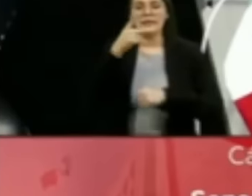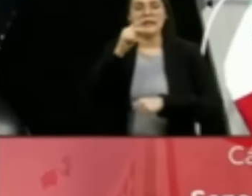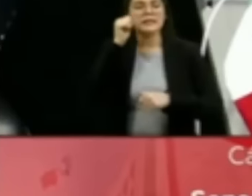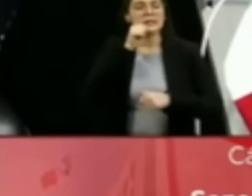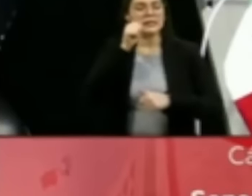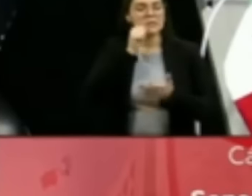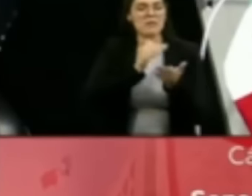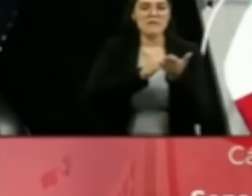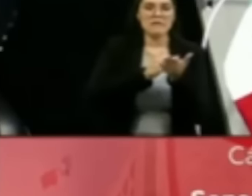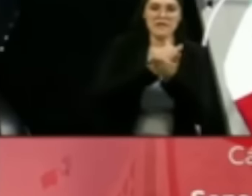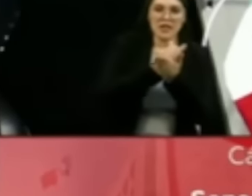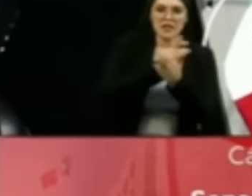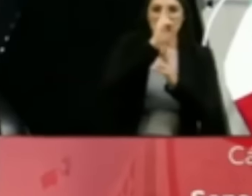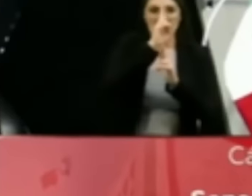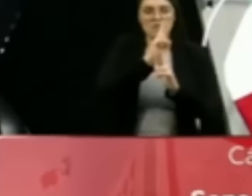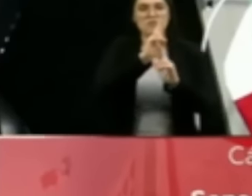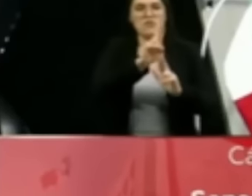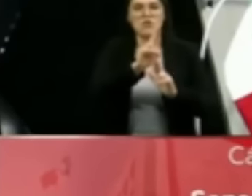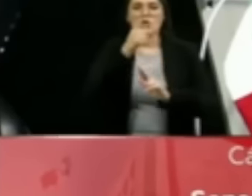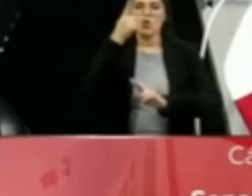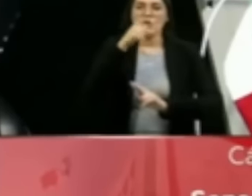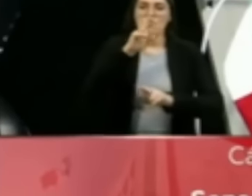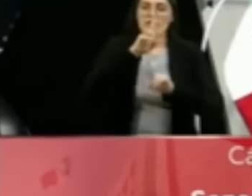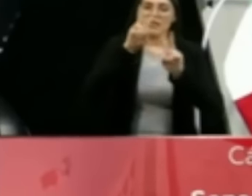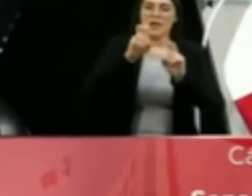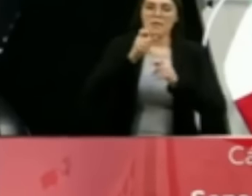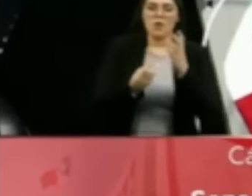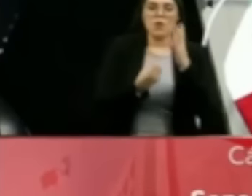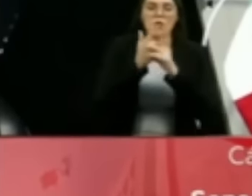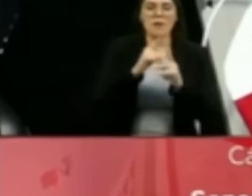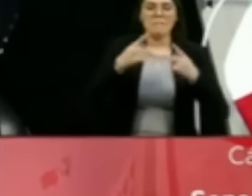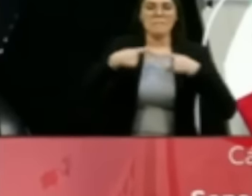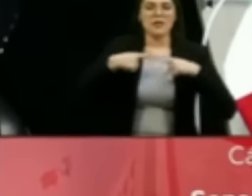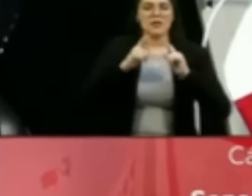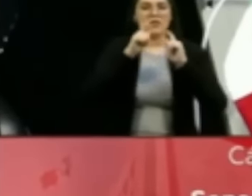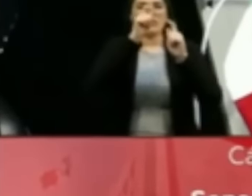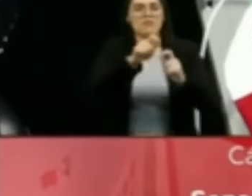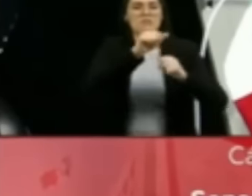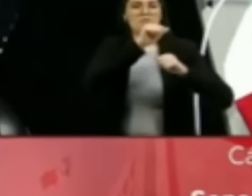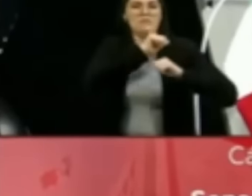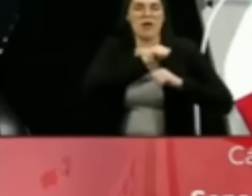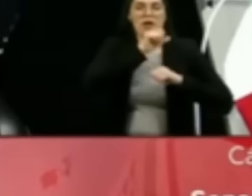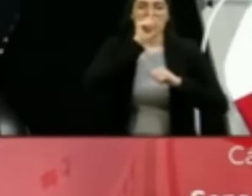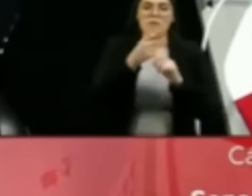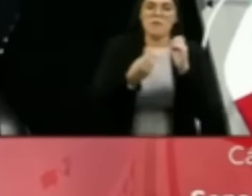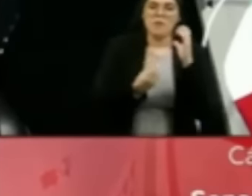y patrióticamente el cargo que el pueblo les ha conferido,